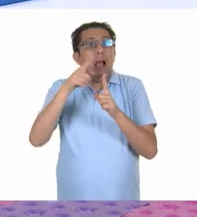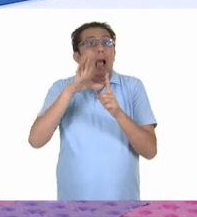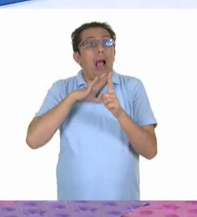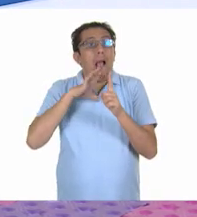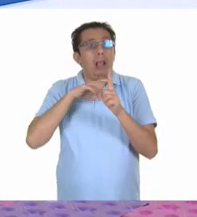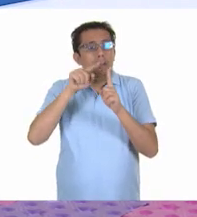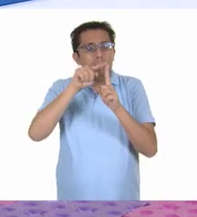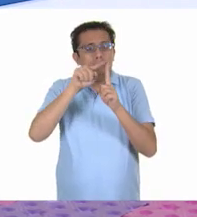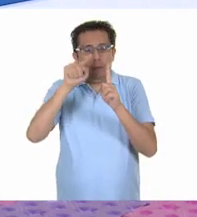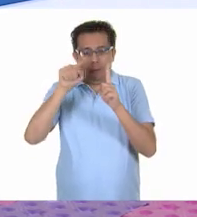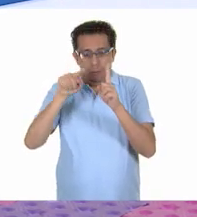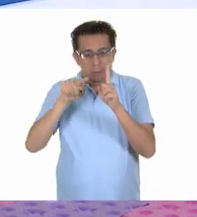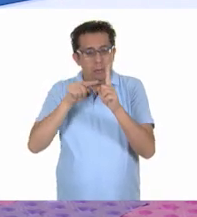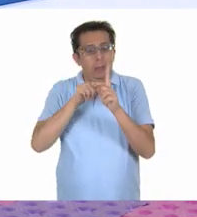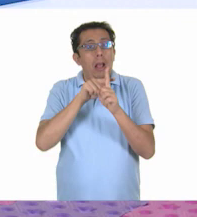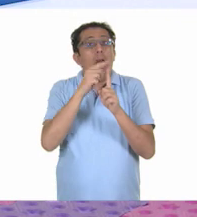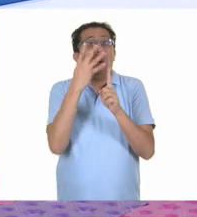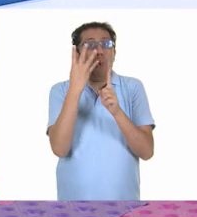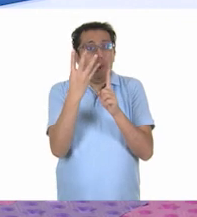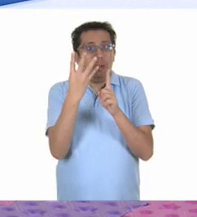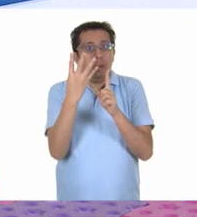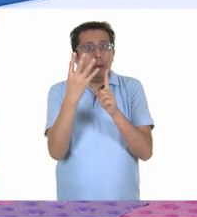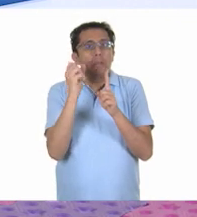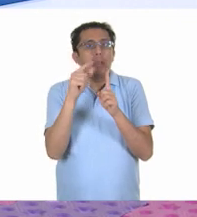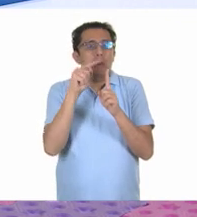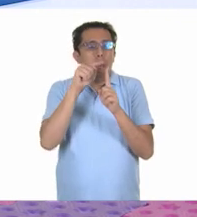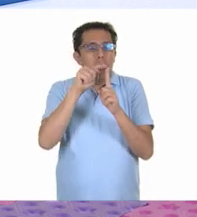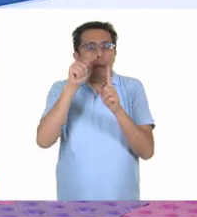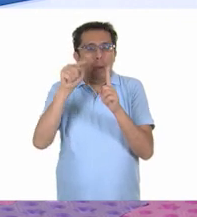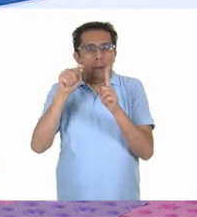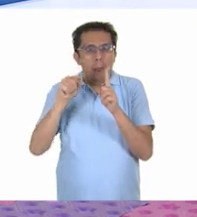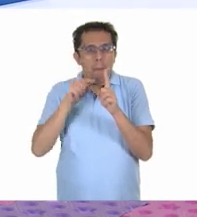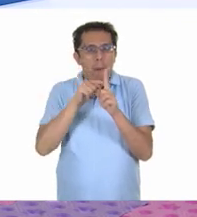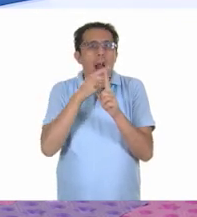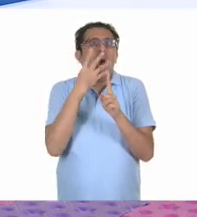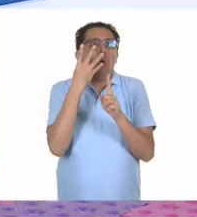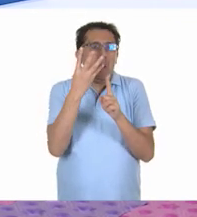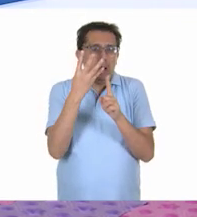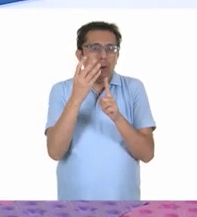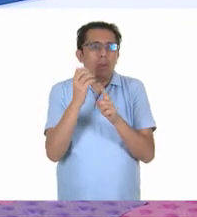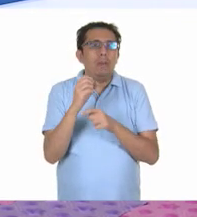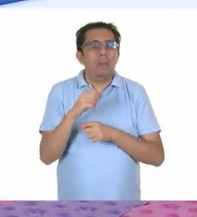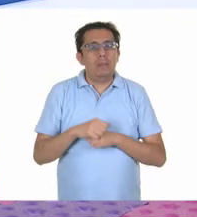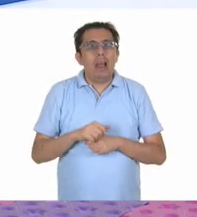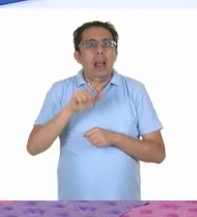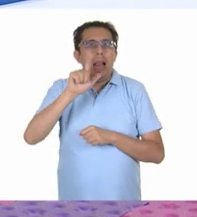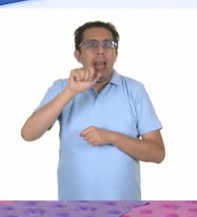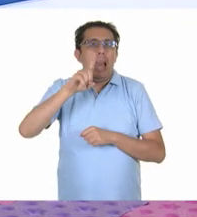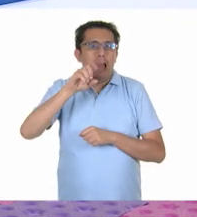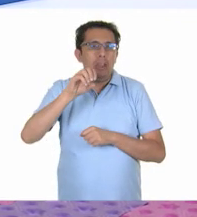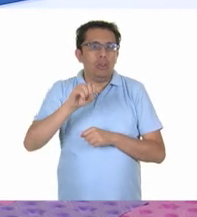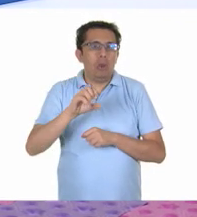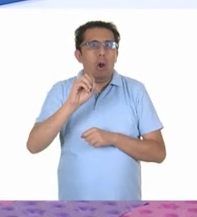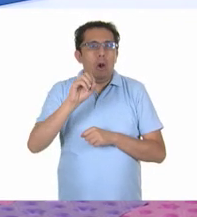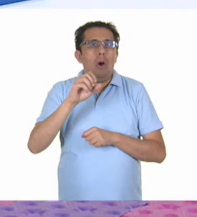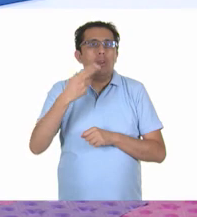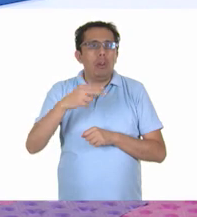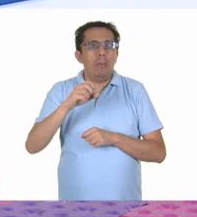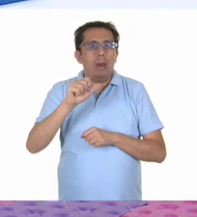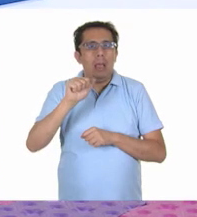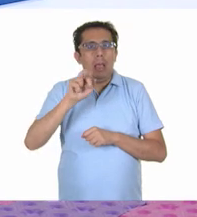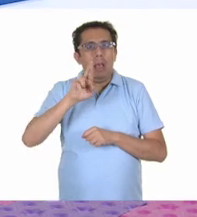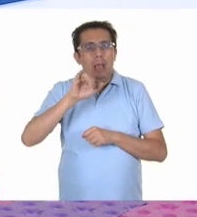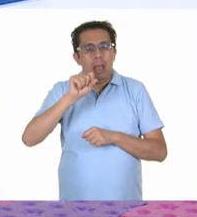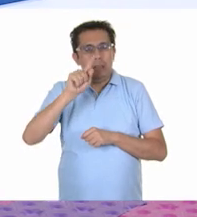cuadrados. Los cuadrados tienen cuatro vértices y cuatro lados o aristas.